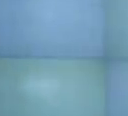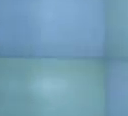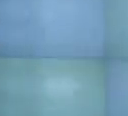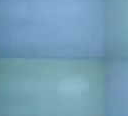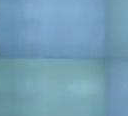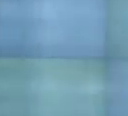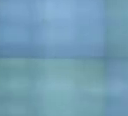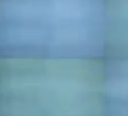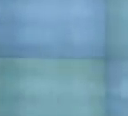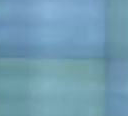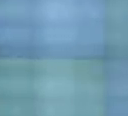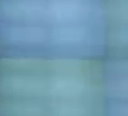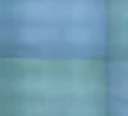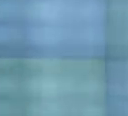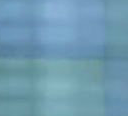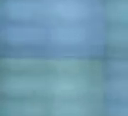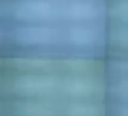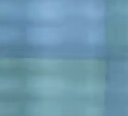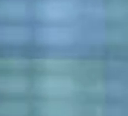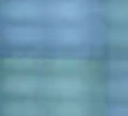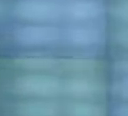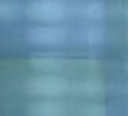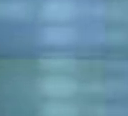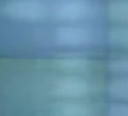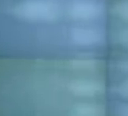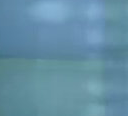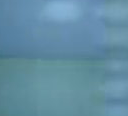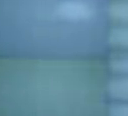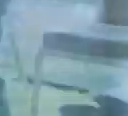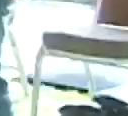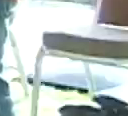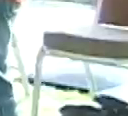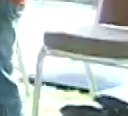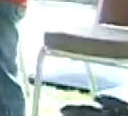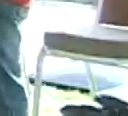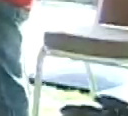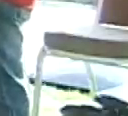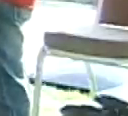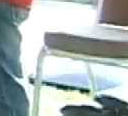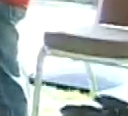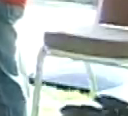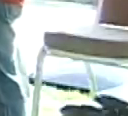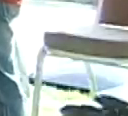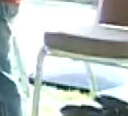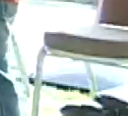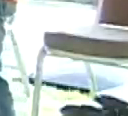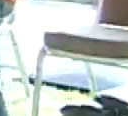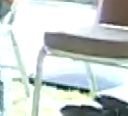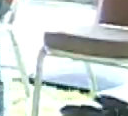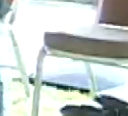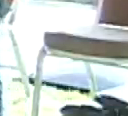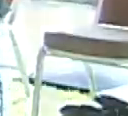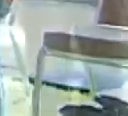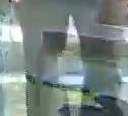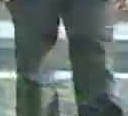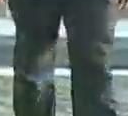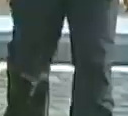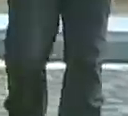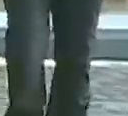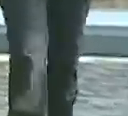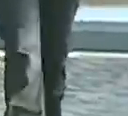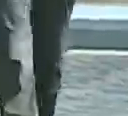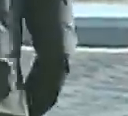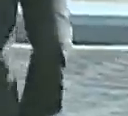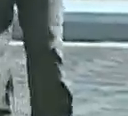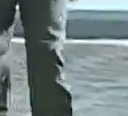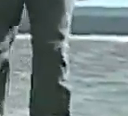Y a esta hora nos enlazamos a actividad presidencial el día de hoy. Presidencial el día de hoy.